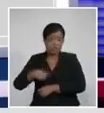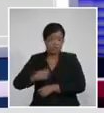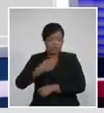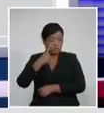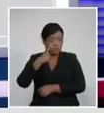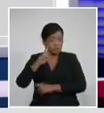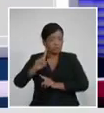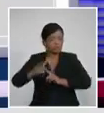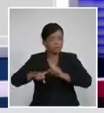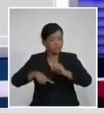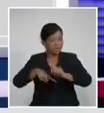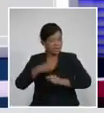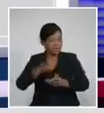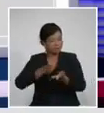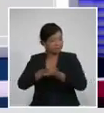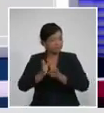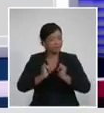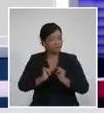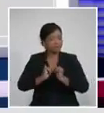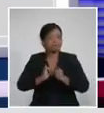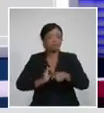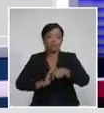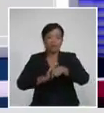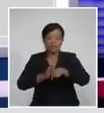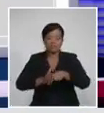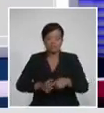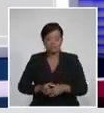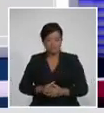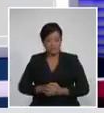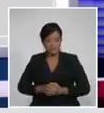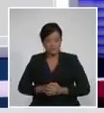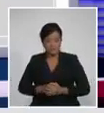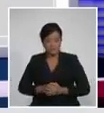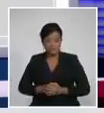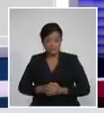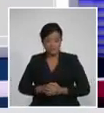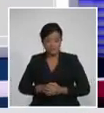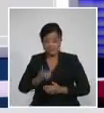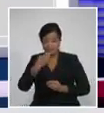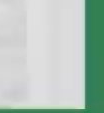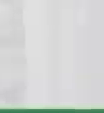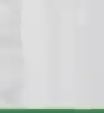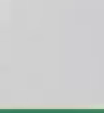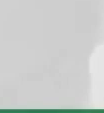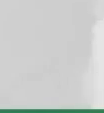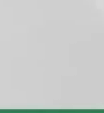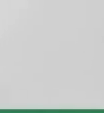mañana para seguirle contando lo que hace Cuba por la salud de su población. Muy buenos días.